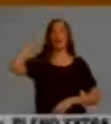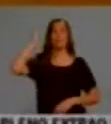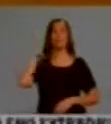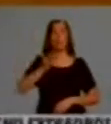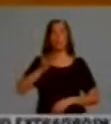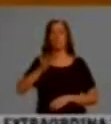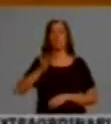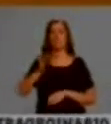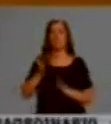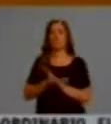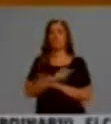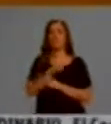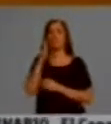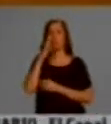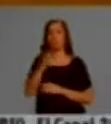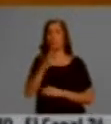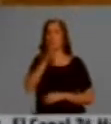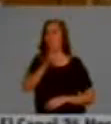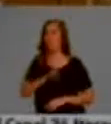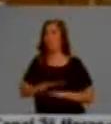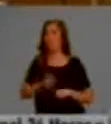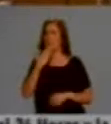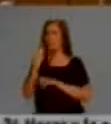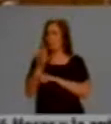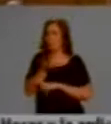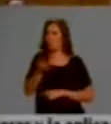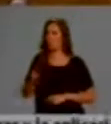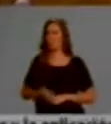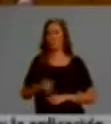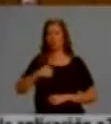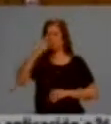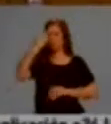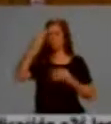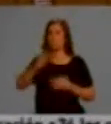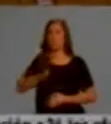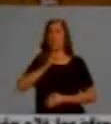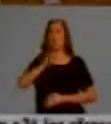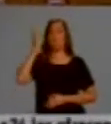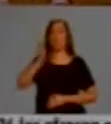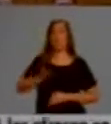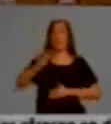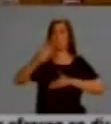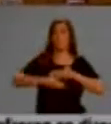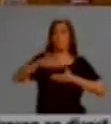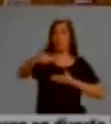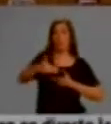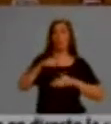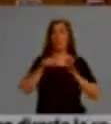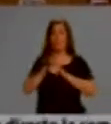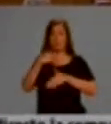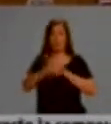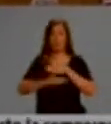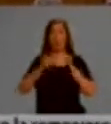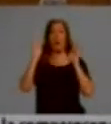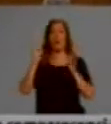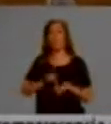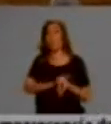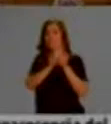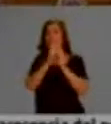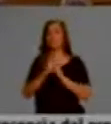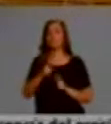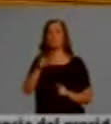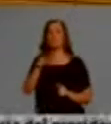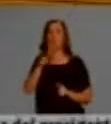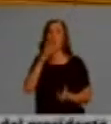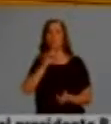también un resultado ejemplificador. Estoy convencido de que la modificación de penas, plazos y procedimientos acabará con esa